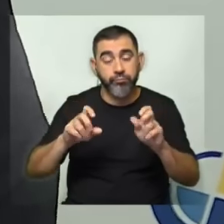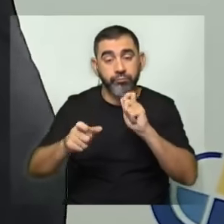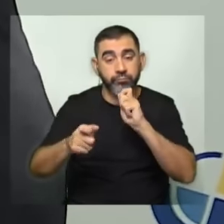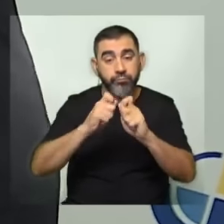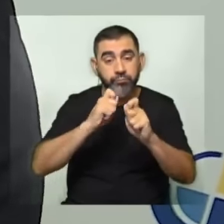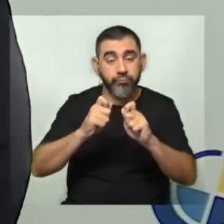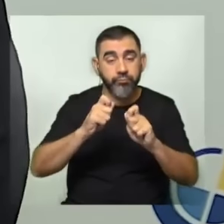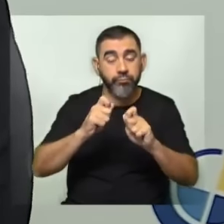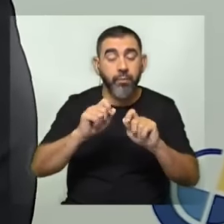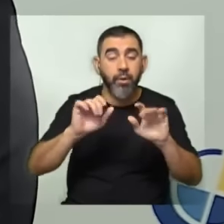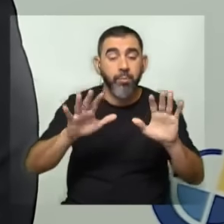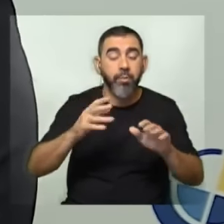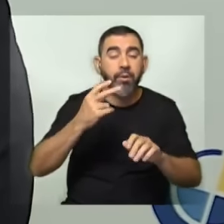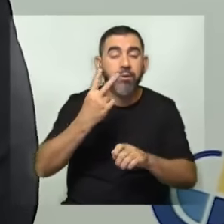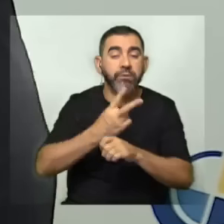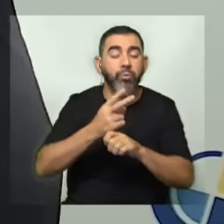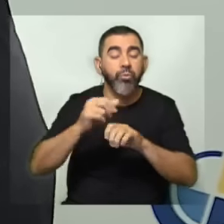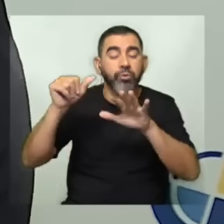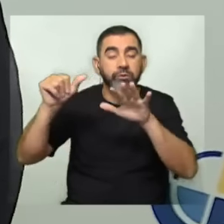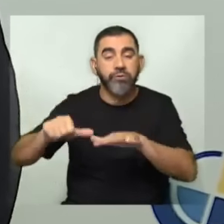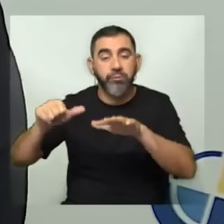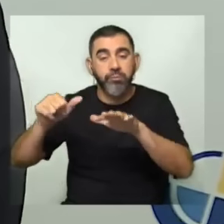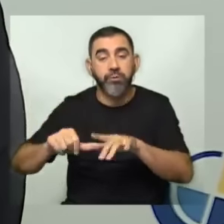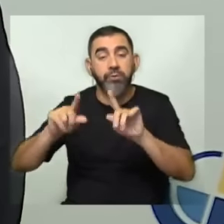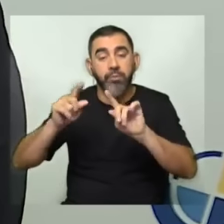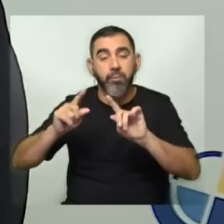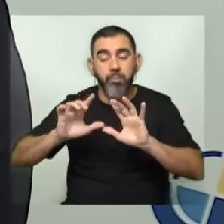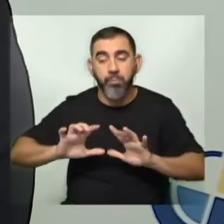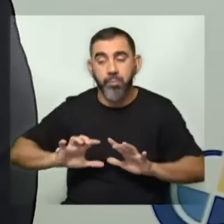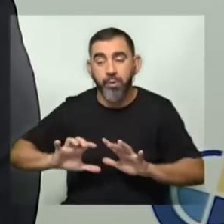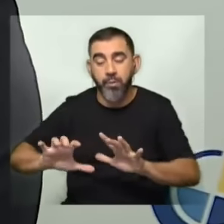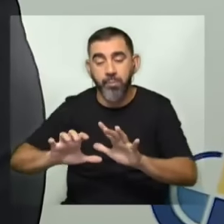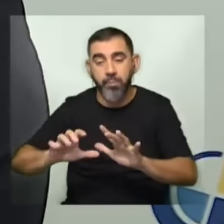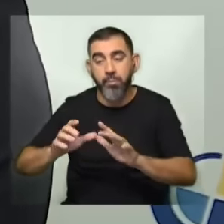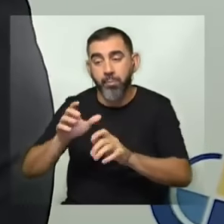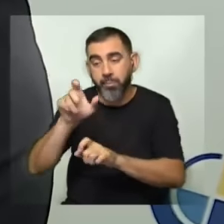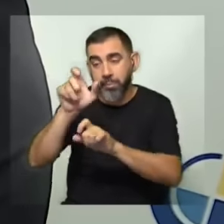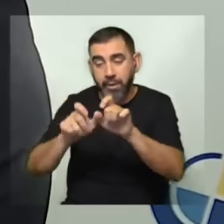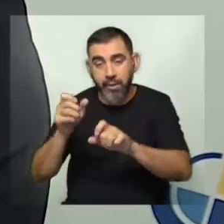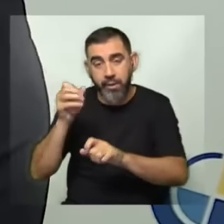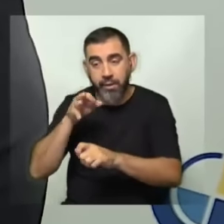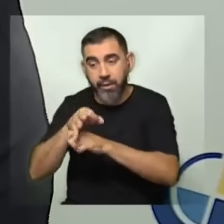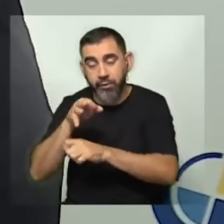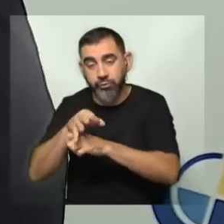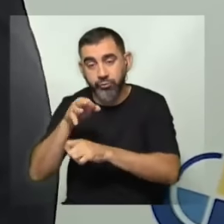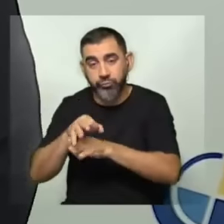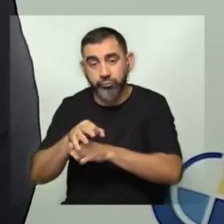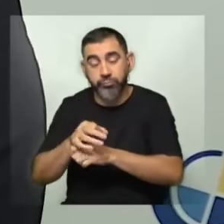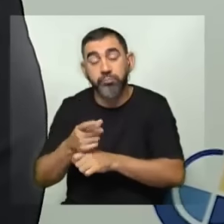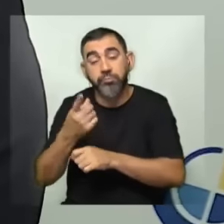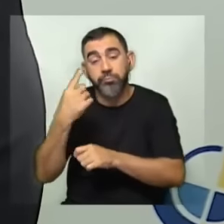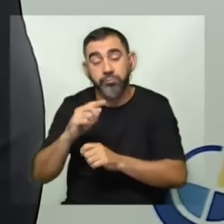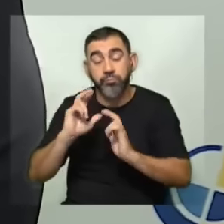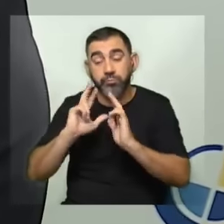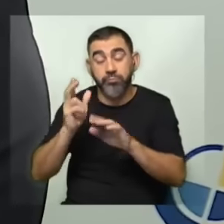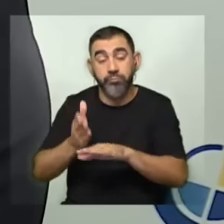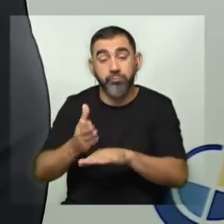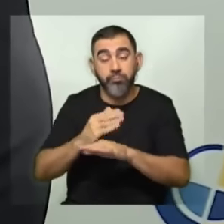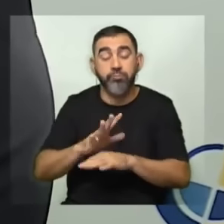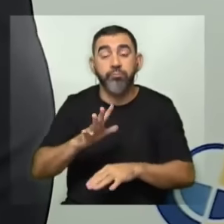probablemente más hacia el segundo semestre Porque además implica una preparación para salir a campo no eh Pero bueno eh Como dije